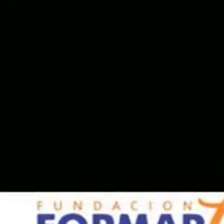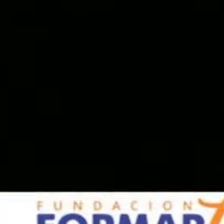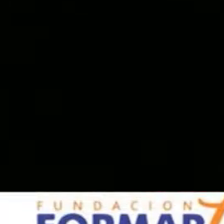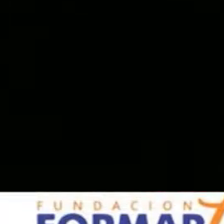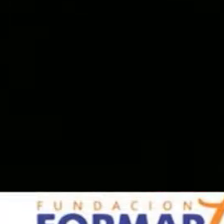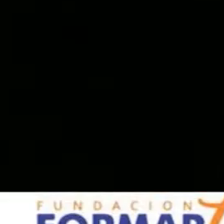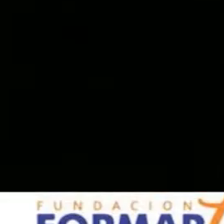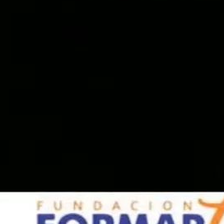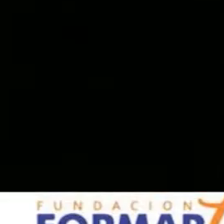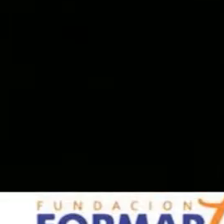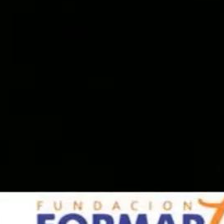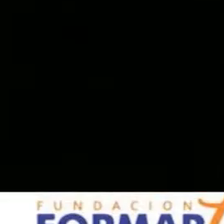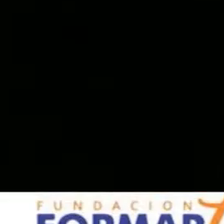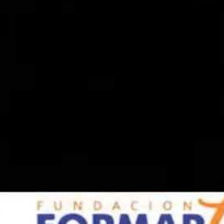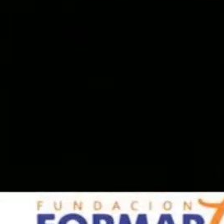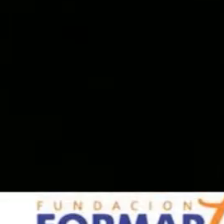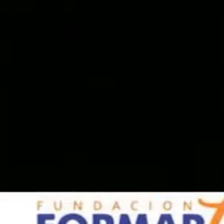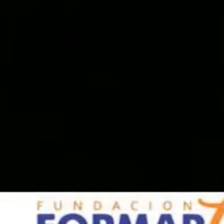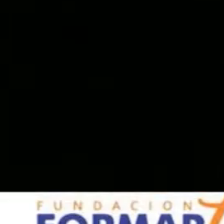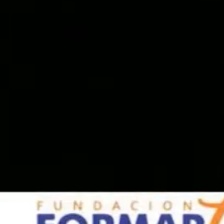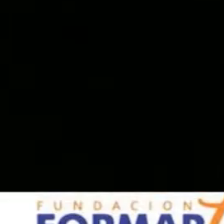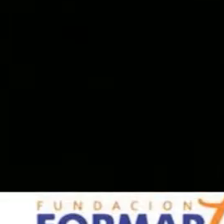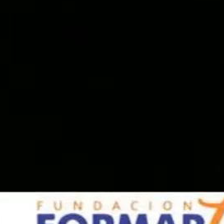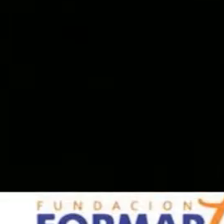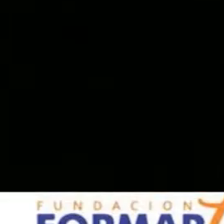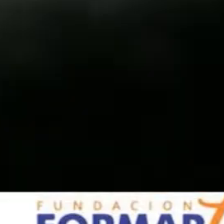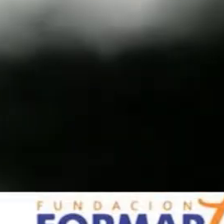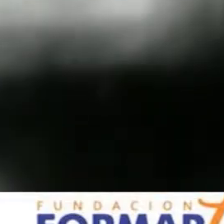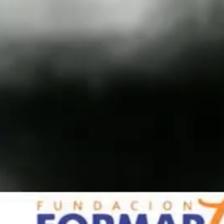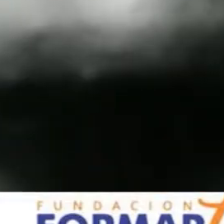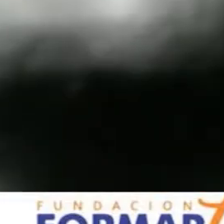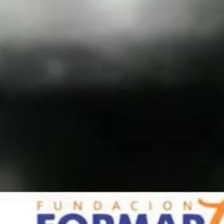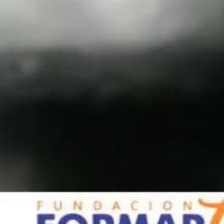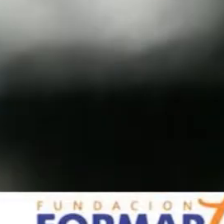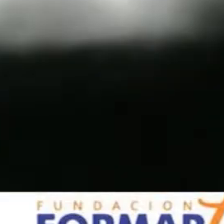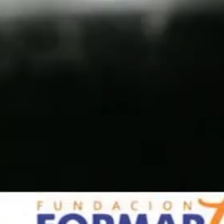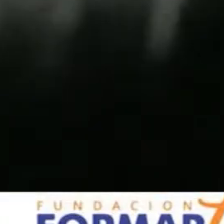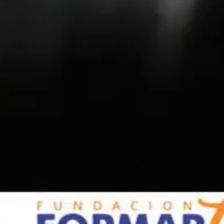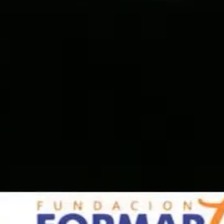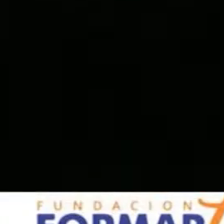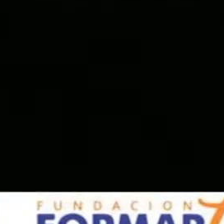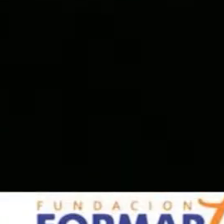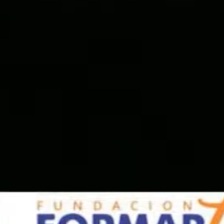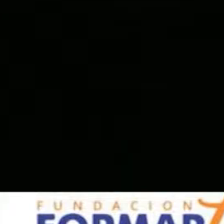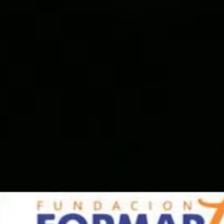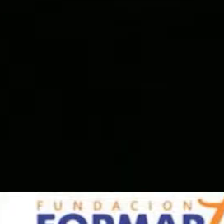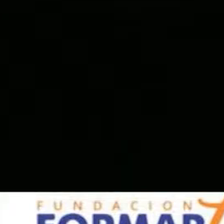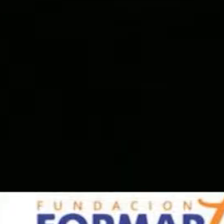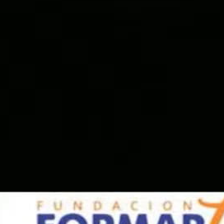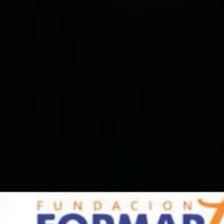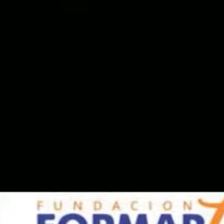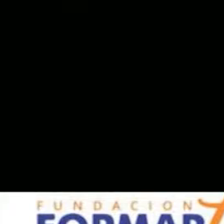de los profesionales y un sistema que sea más organizado y más flexible. Lo voy pasando